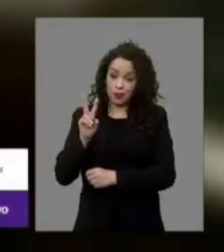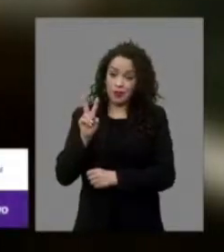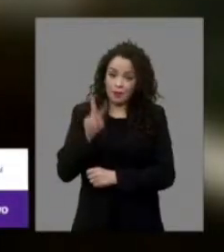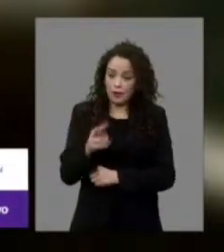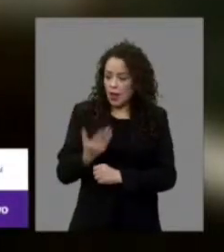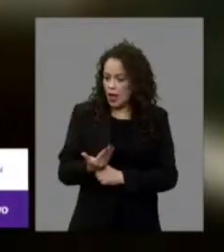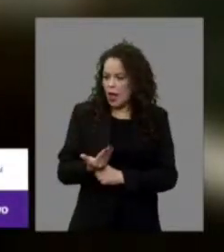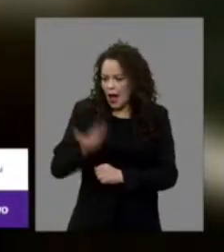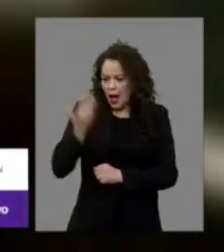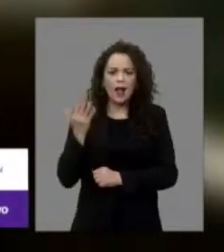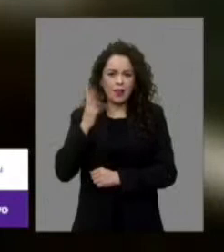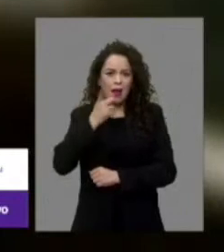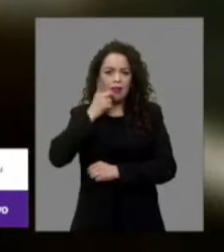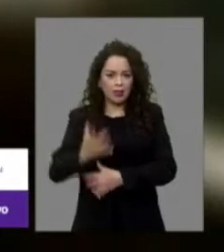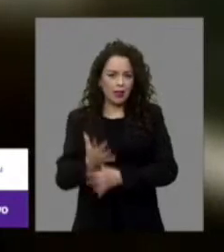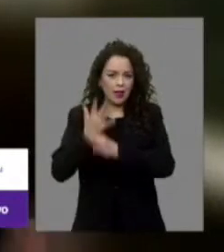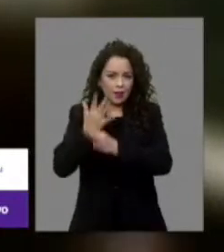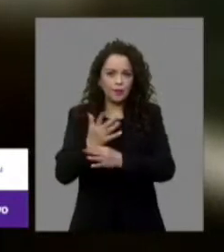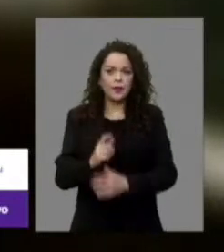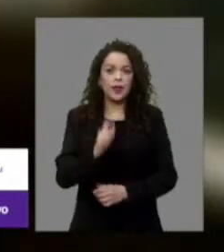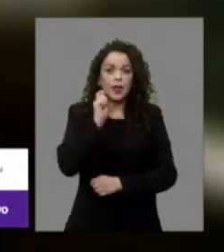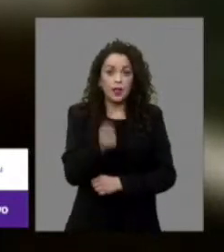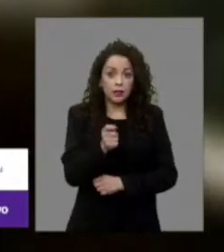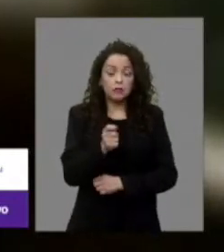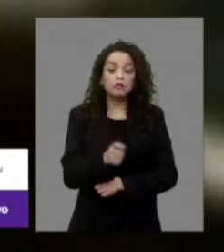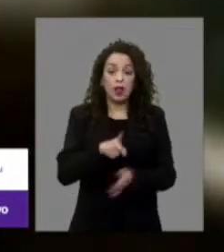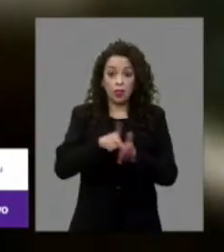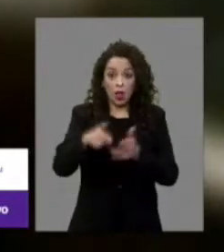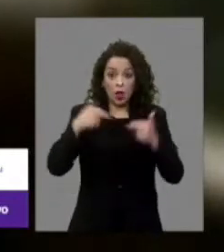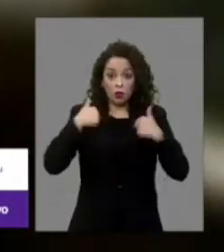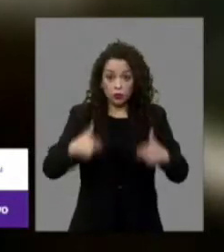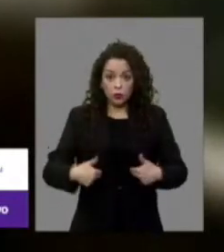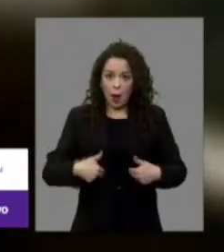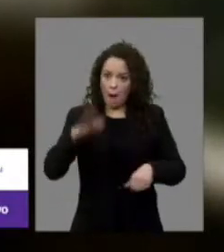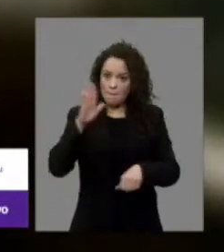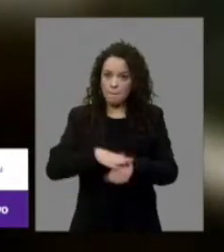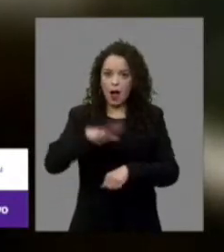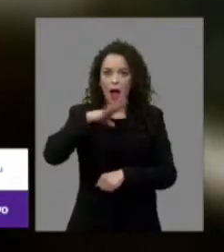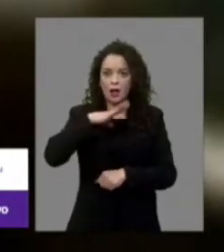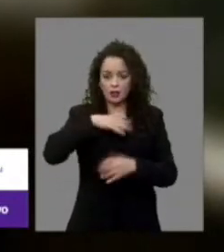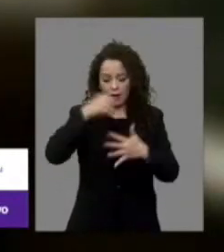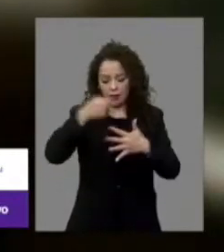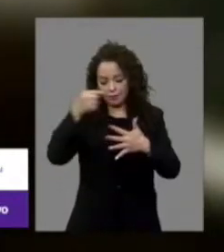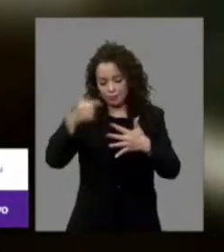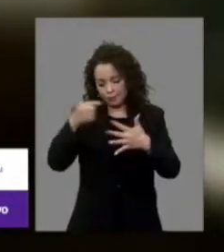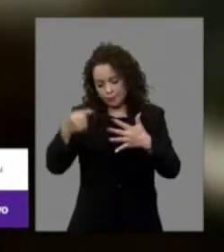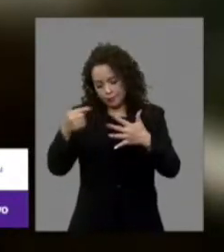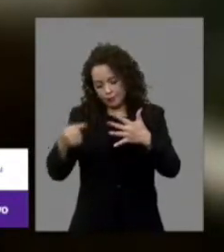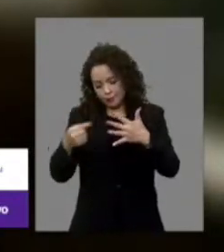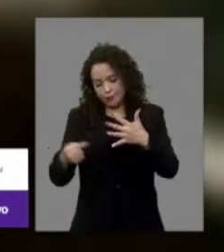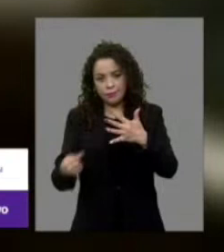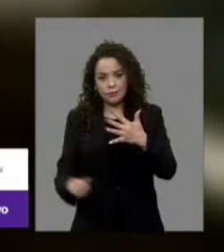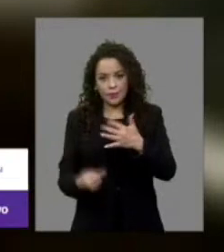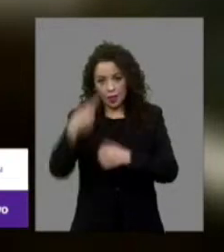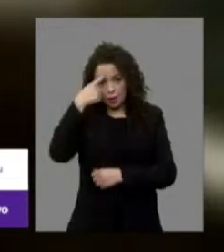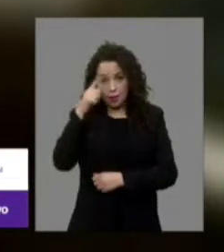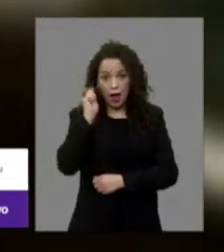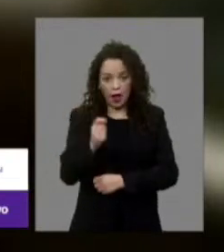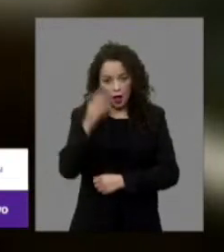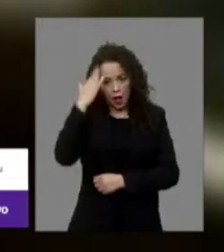mencionábamos, el catálogo de los derechos humanos que integran el parámetro de regularidad